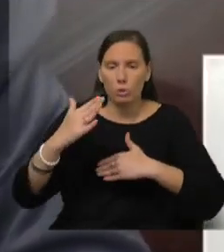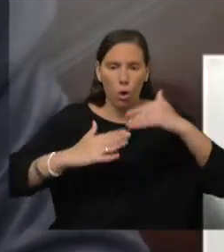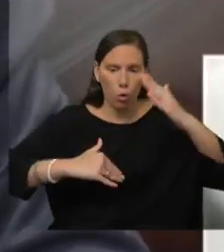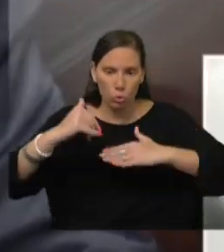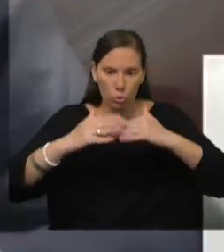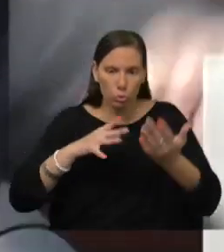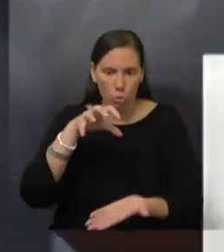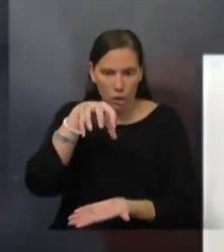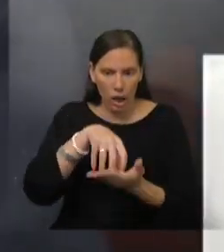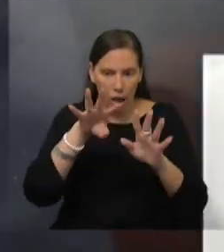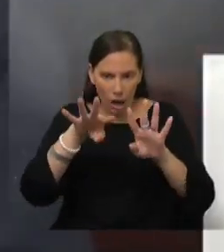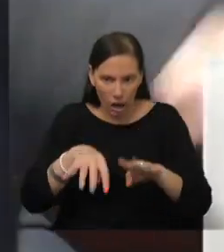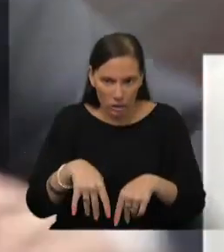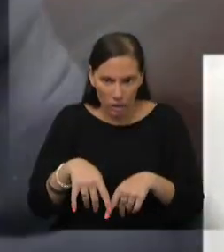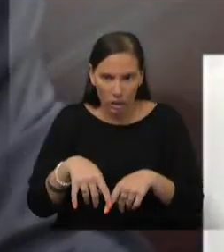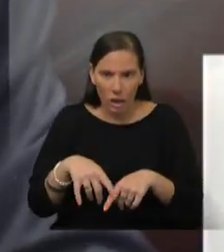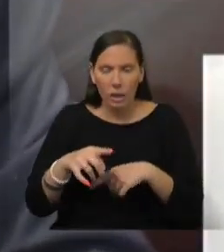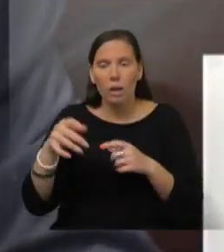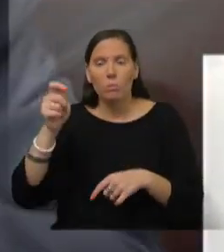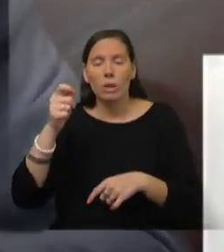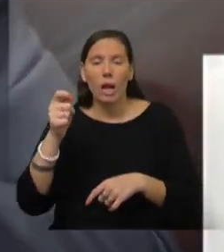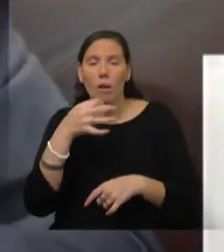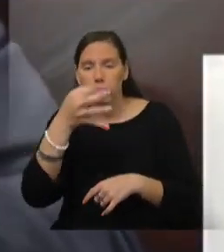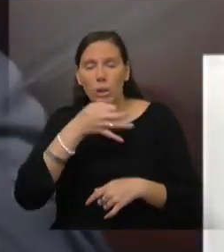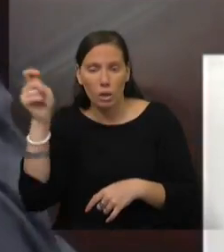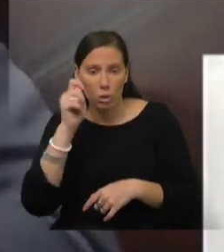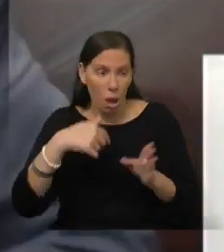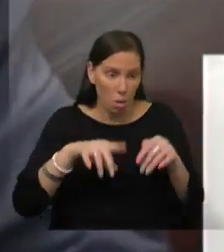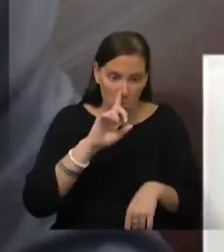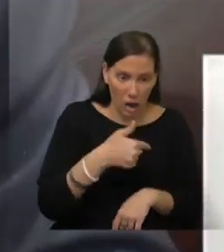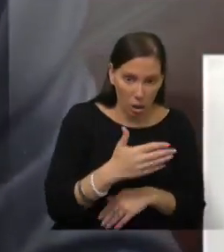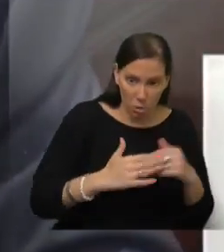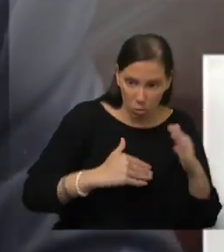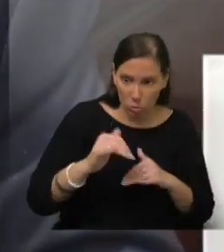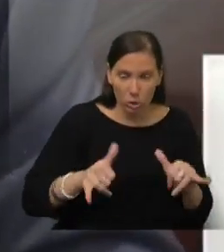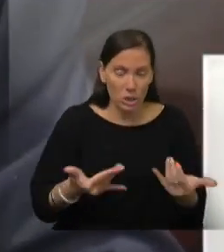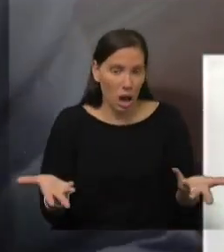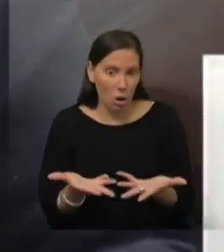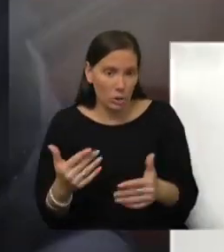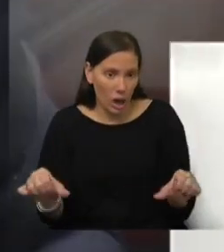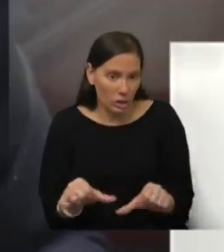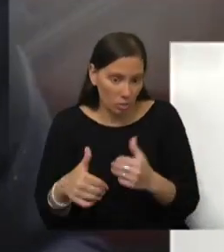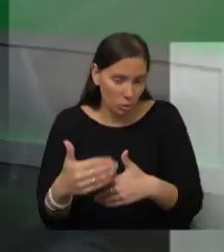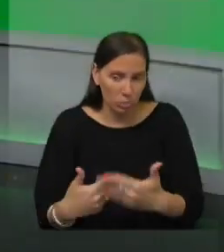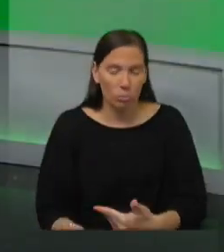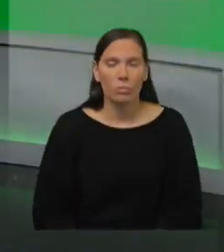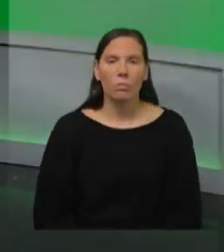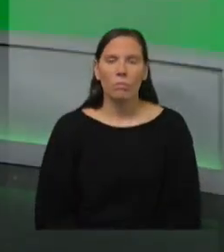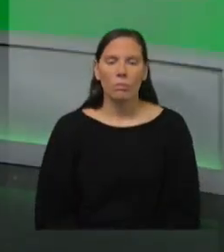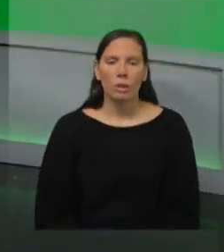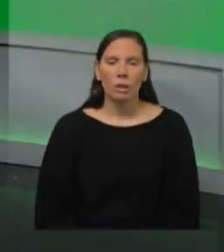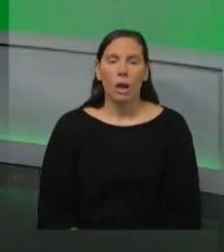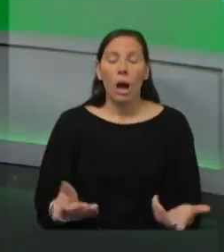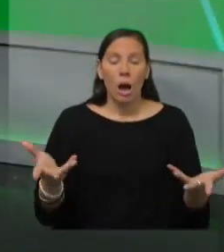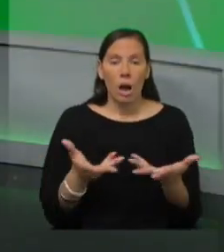de una cárcel que salgan de eventualmente una declaración de emergencia sean más rápidos que los de la cárceles que ya estamos construyendo a